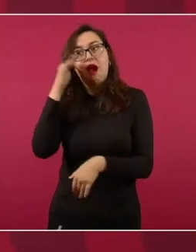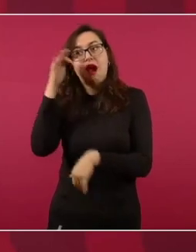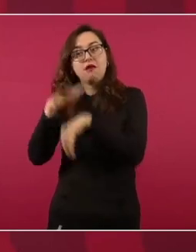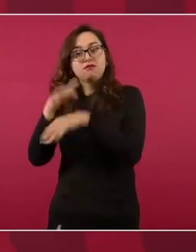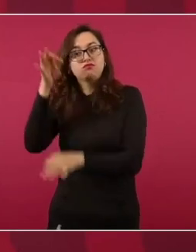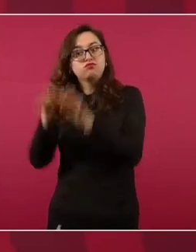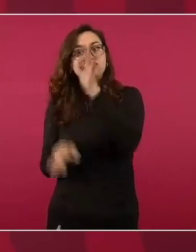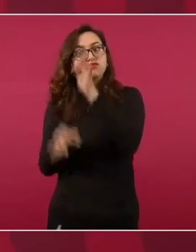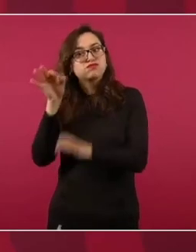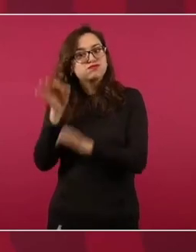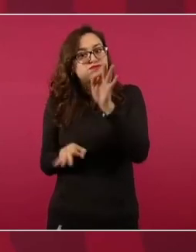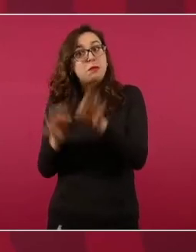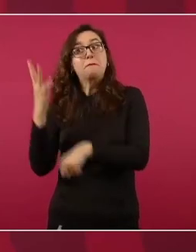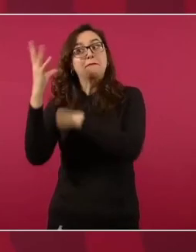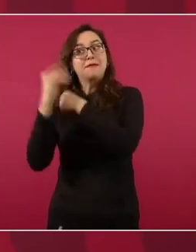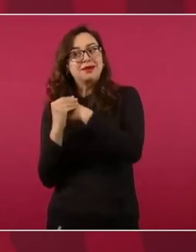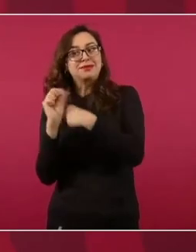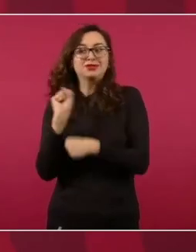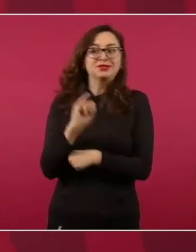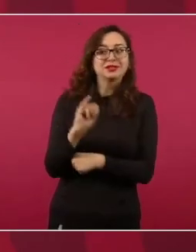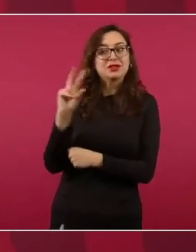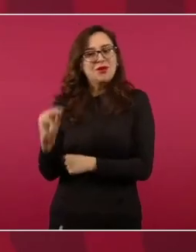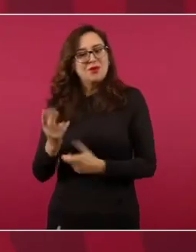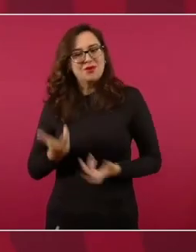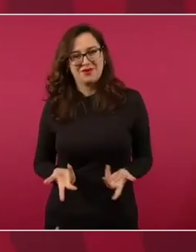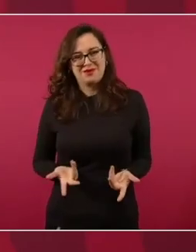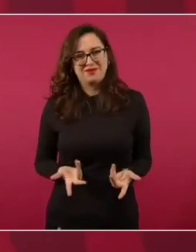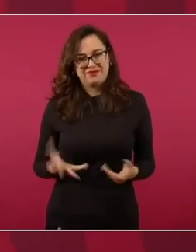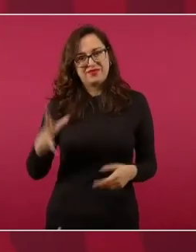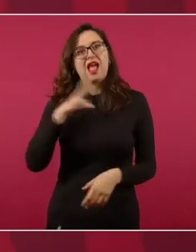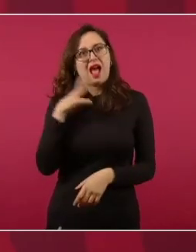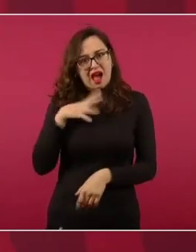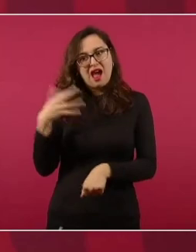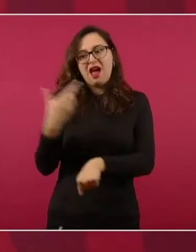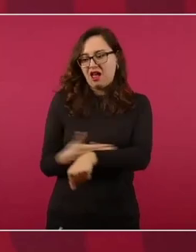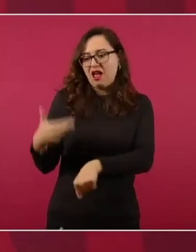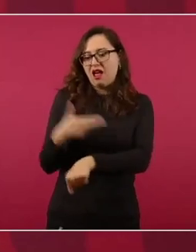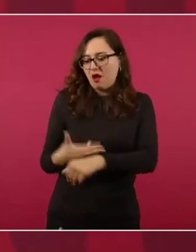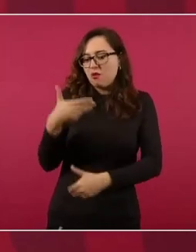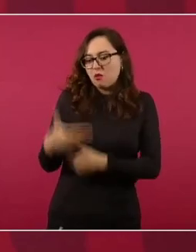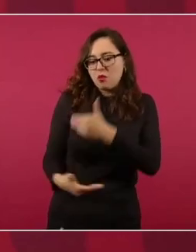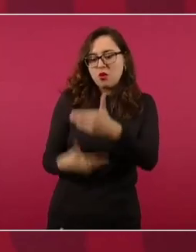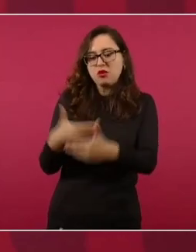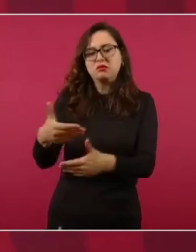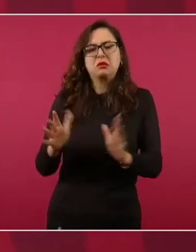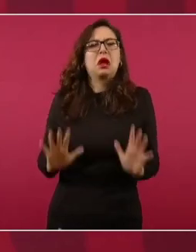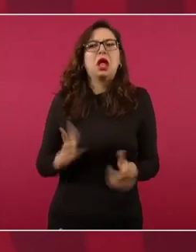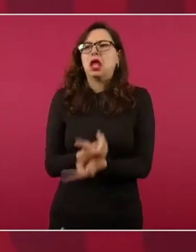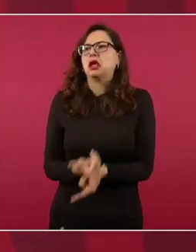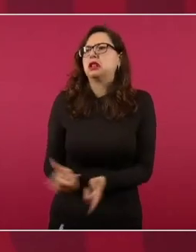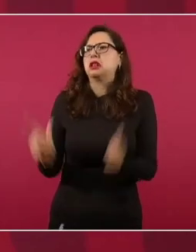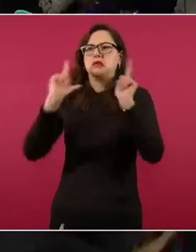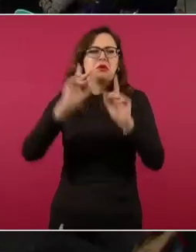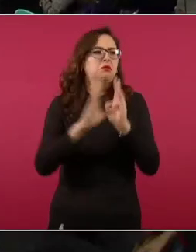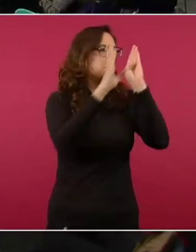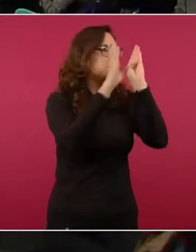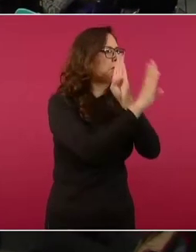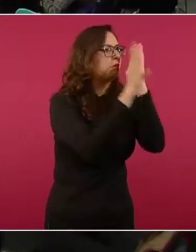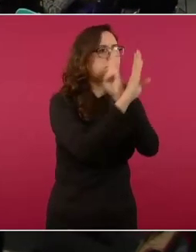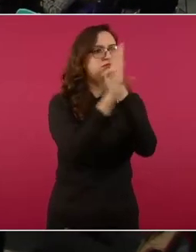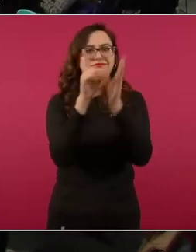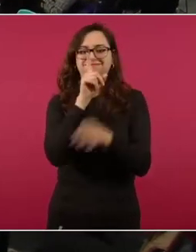No es así nada más que cualquier corporación, cualquier persona, cualquier